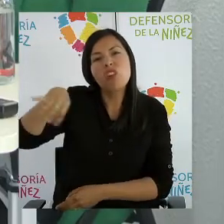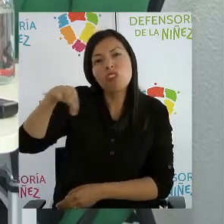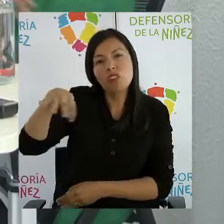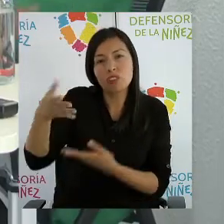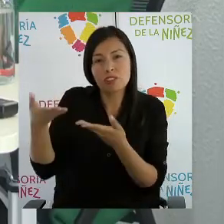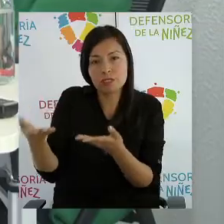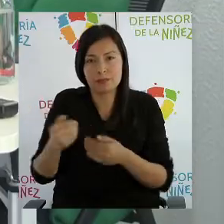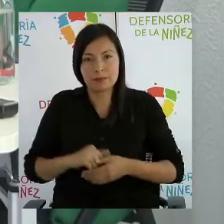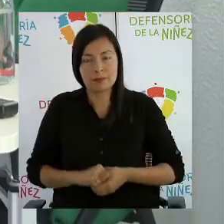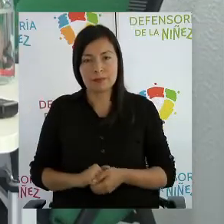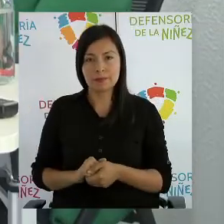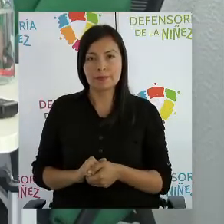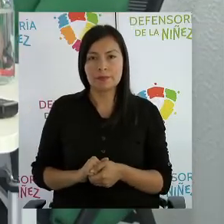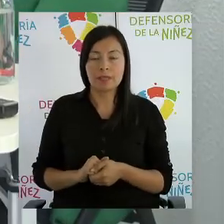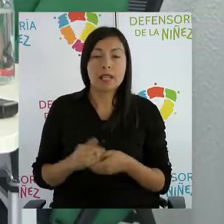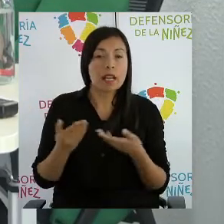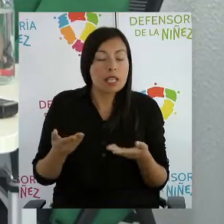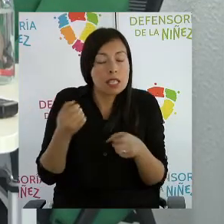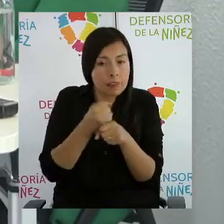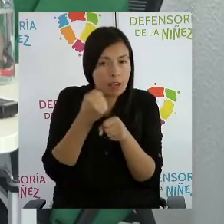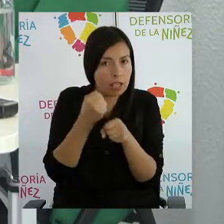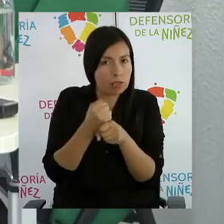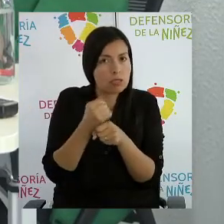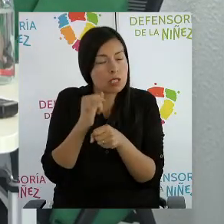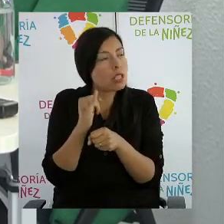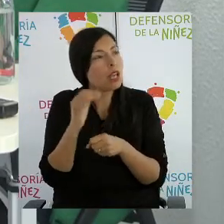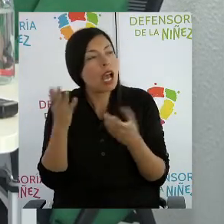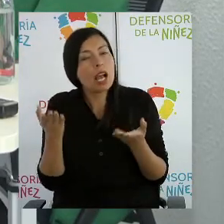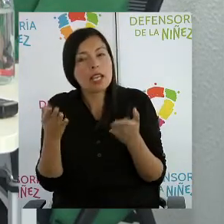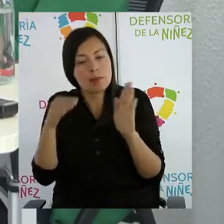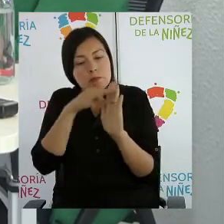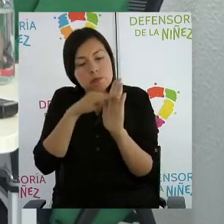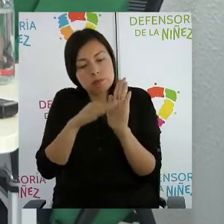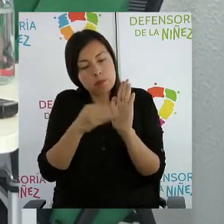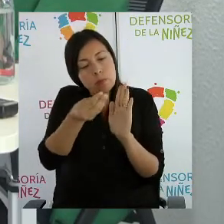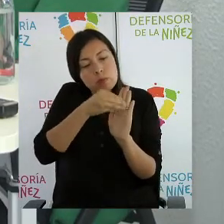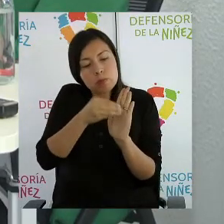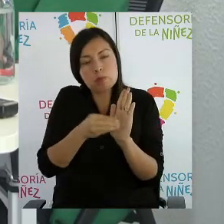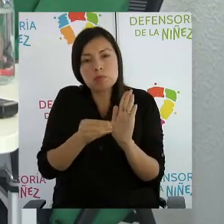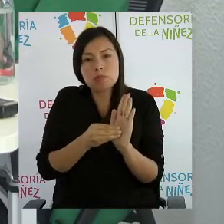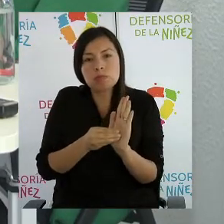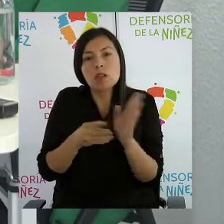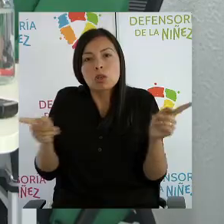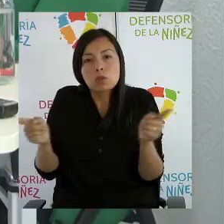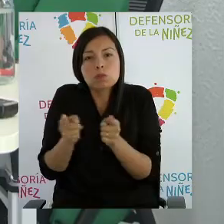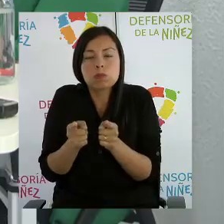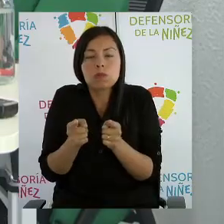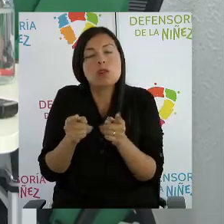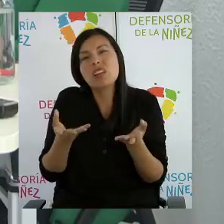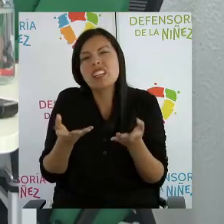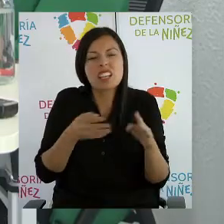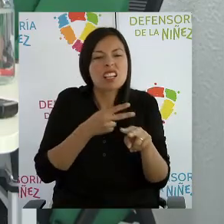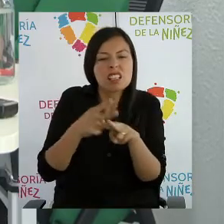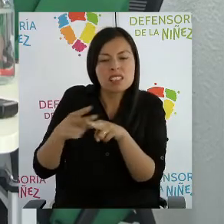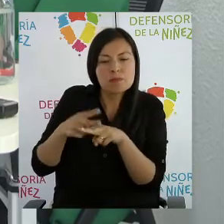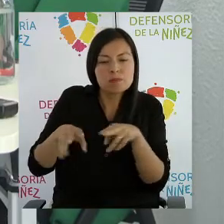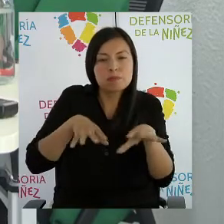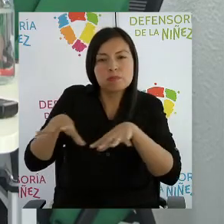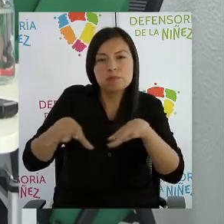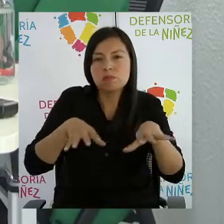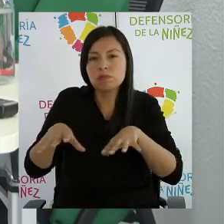esté abordando ni trabajando, pero acá está sintetizado lo que en términos concretos y más específicos se hizo en relación con determinadas